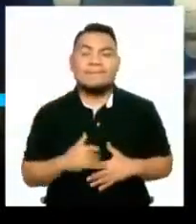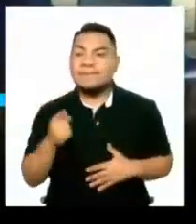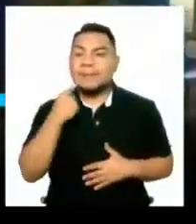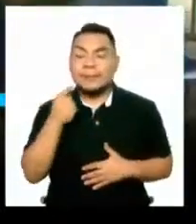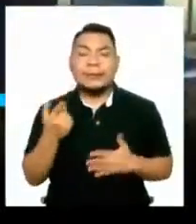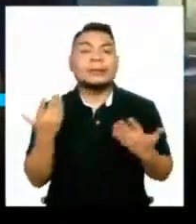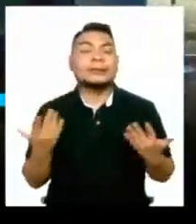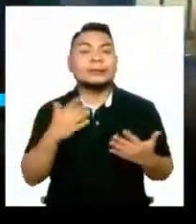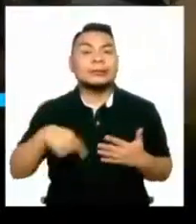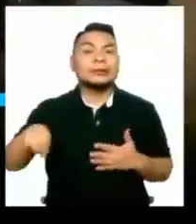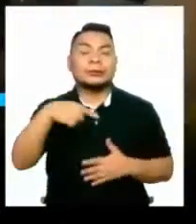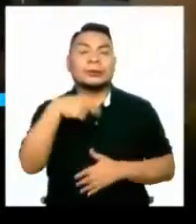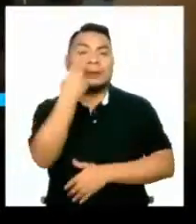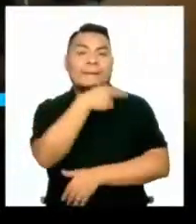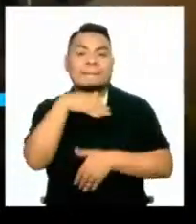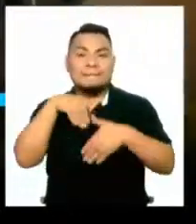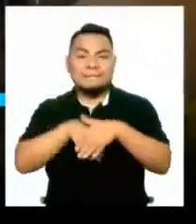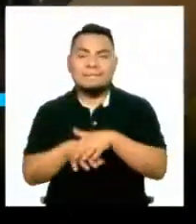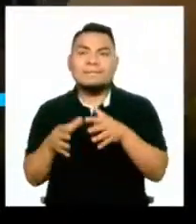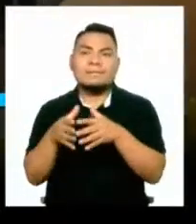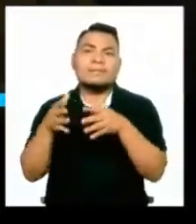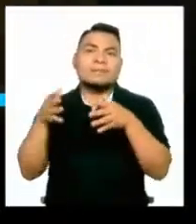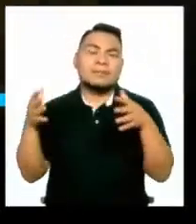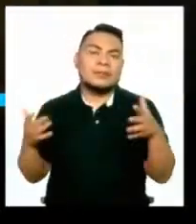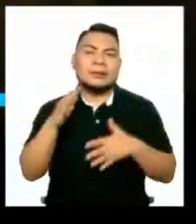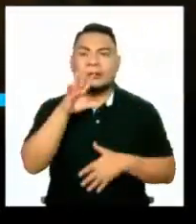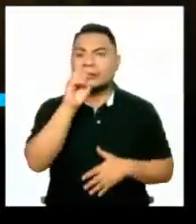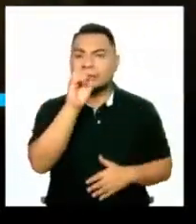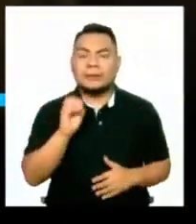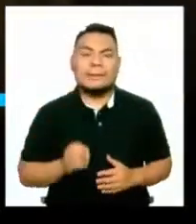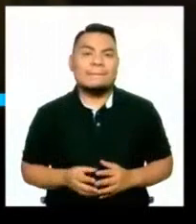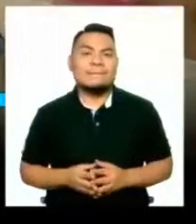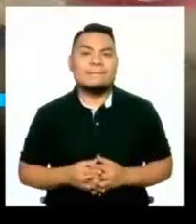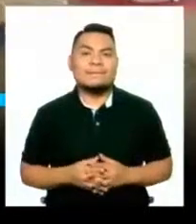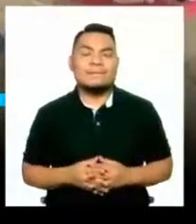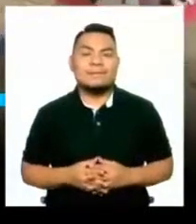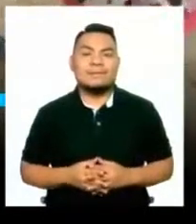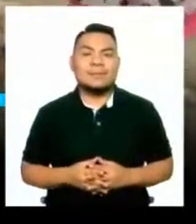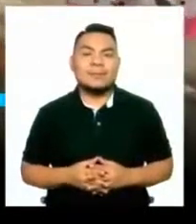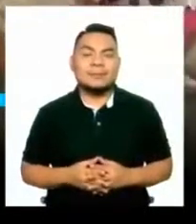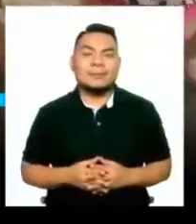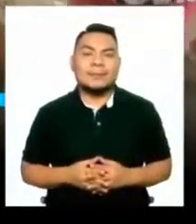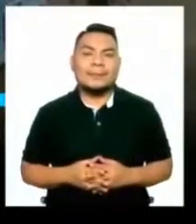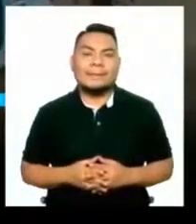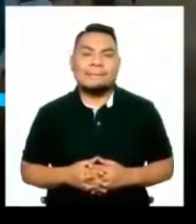reporta que hospitalizaciones de menores aumentaron en 50%.